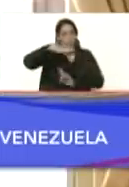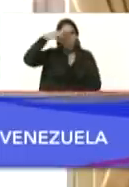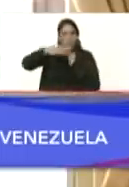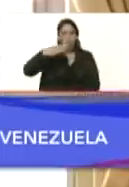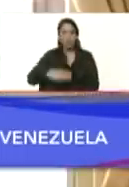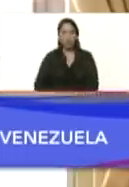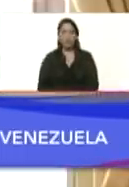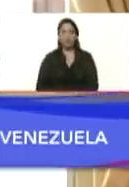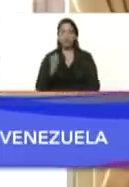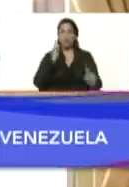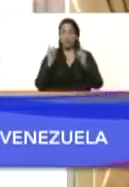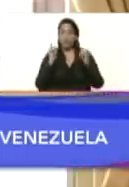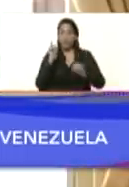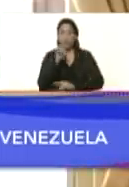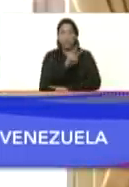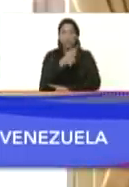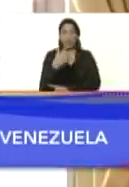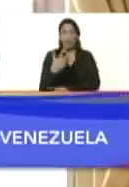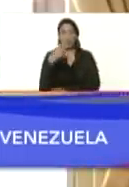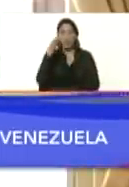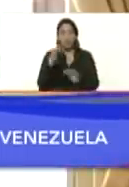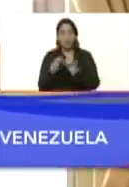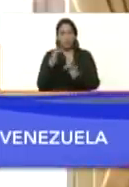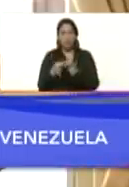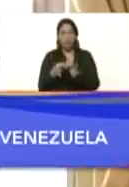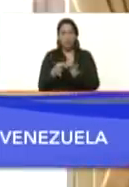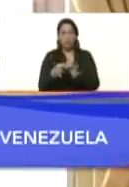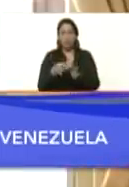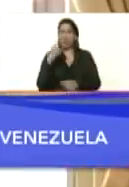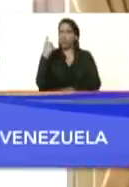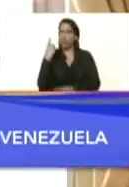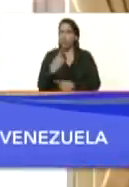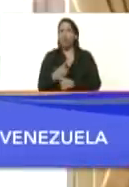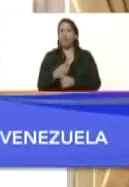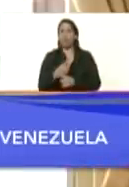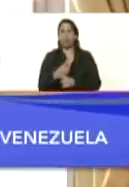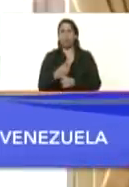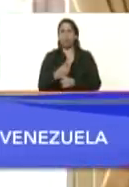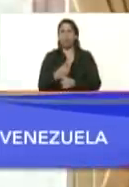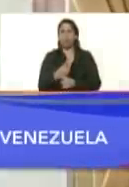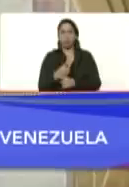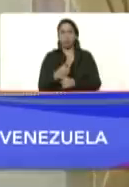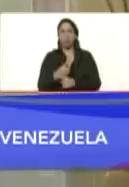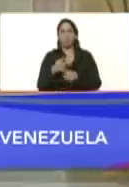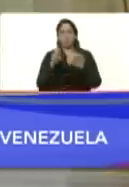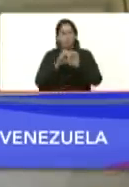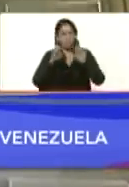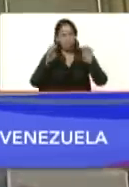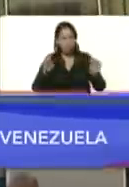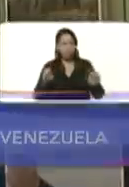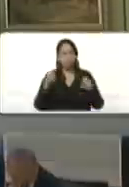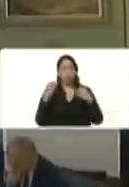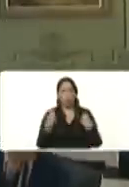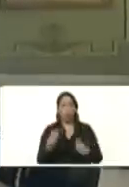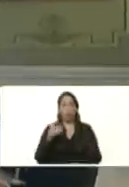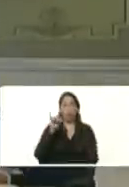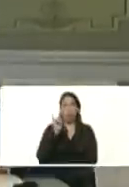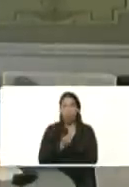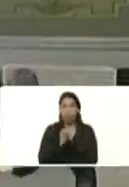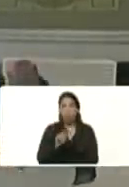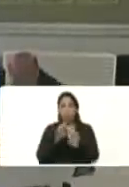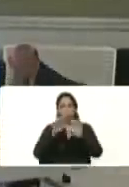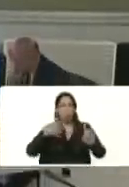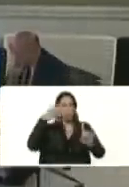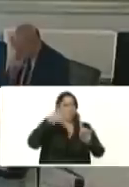celebrando este 23 de septiembre como debe ser con la educación lunes educativo